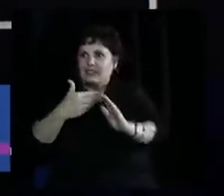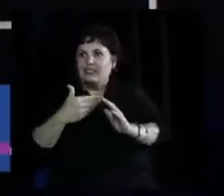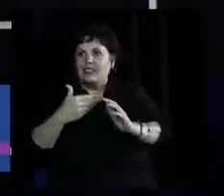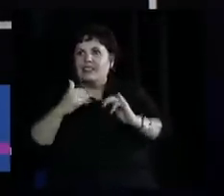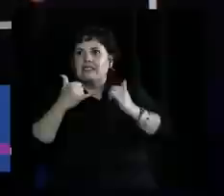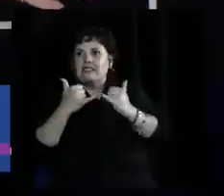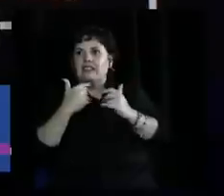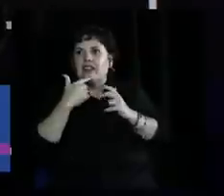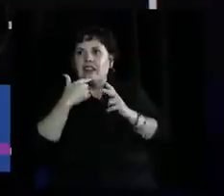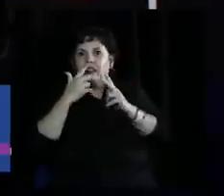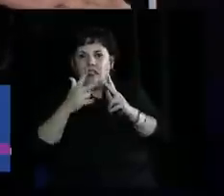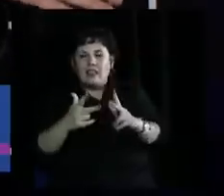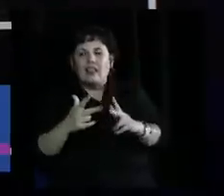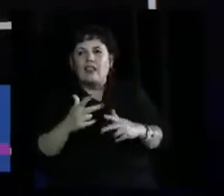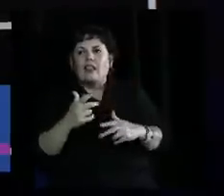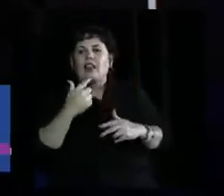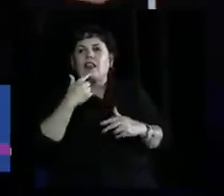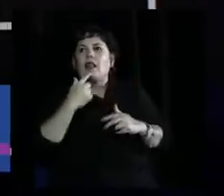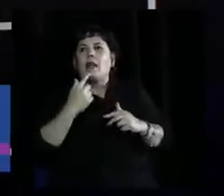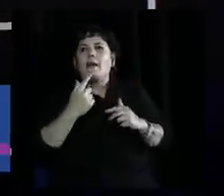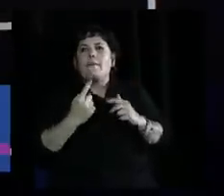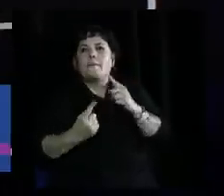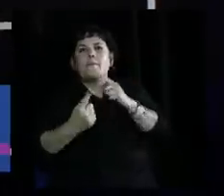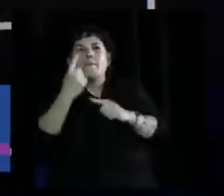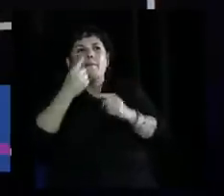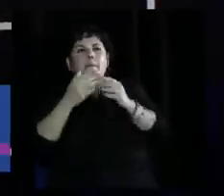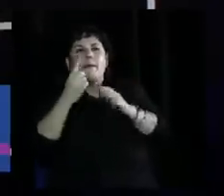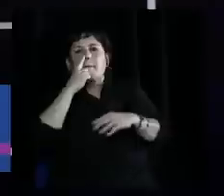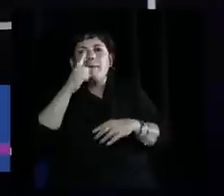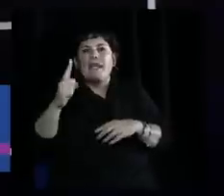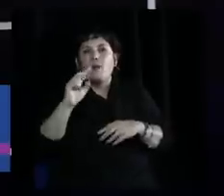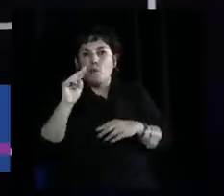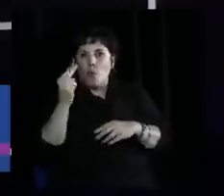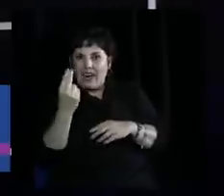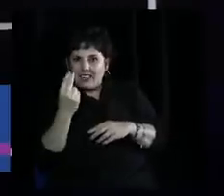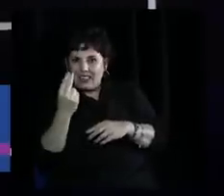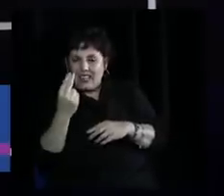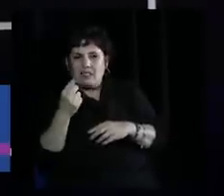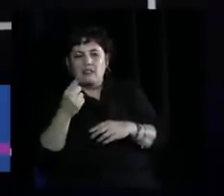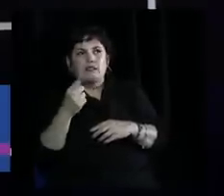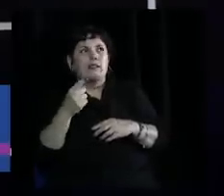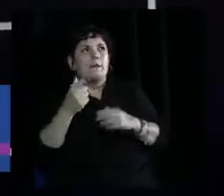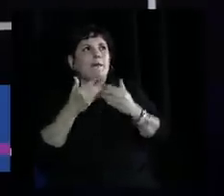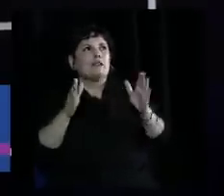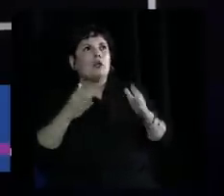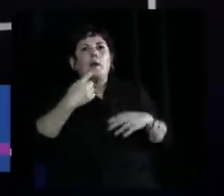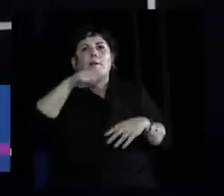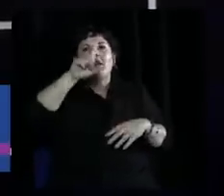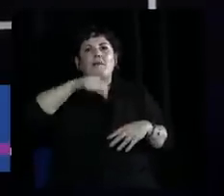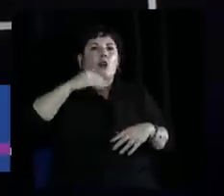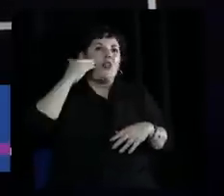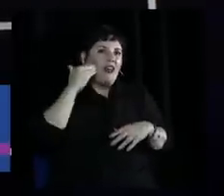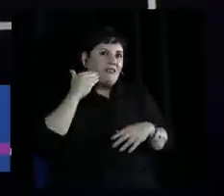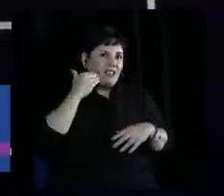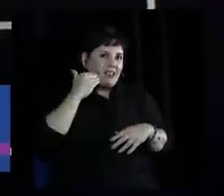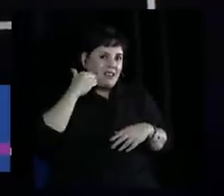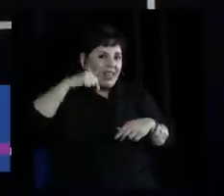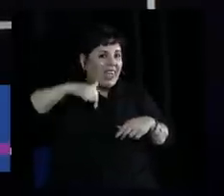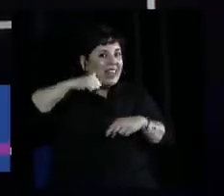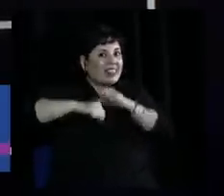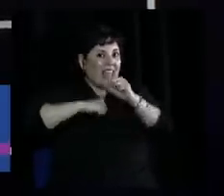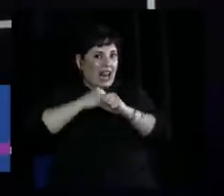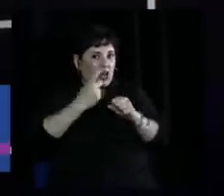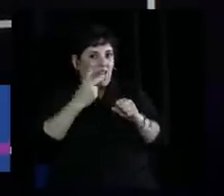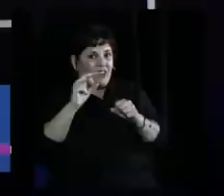basta con señalar que las primeras 1.000 muertes se alcanzaron el 1 de abril de este año. O